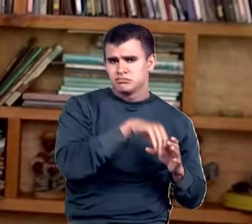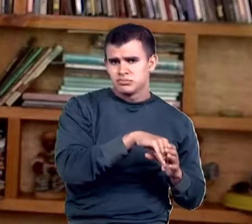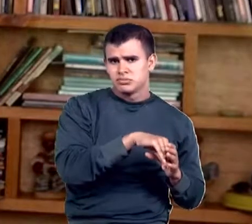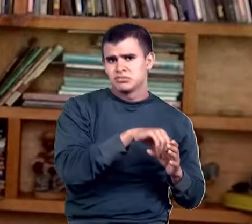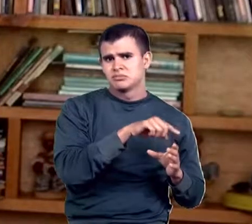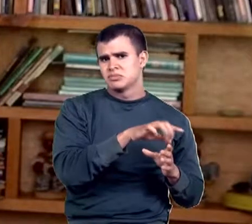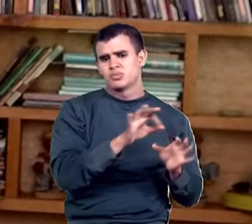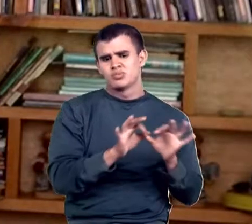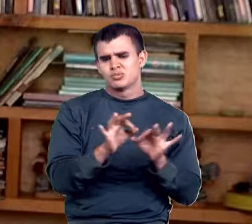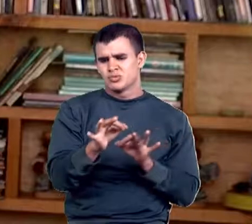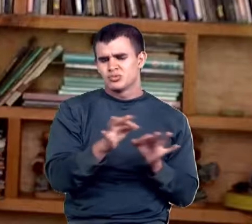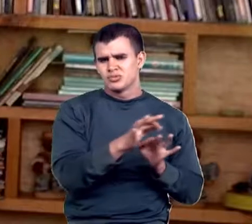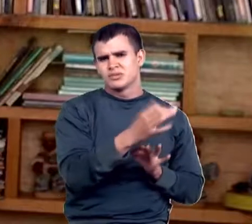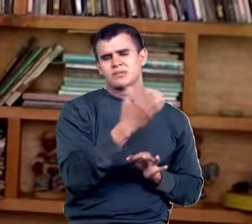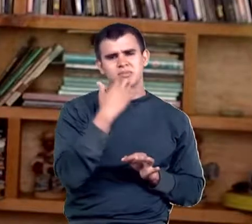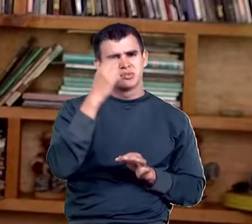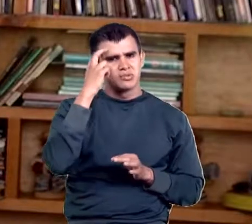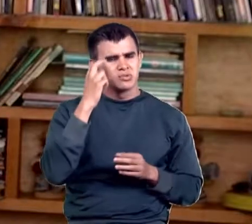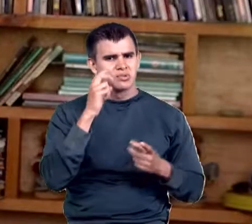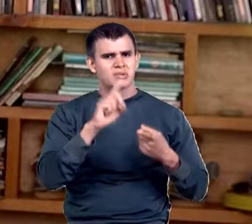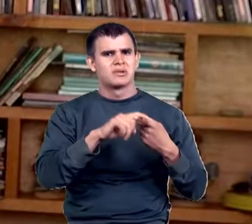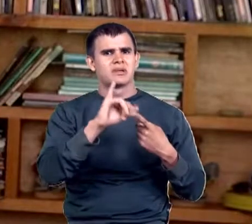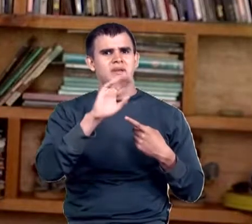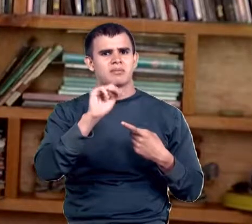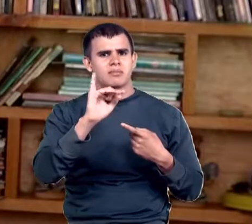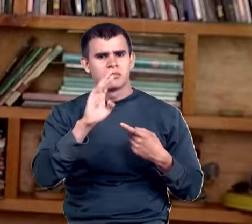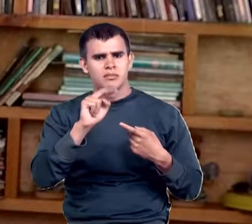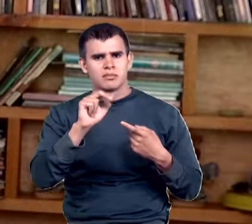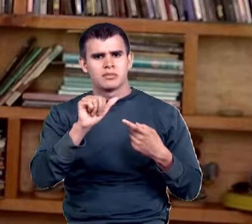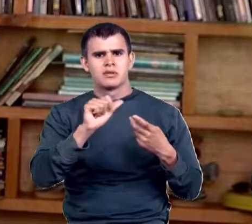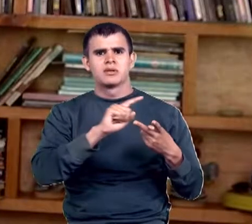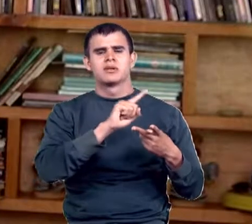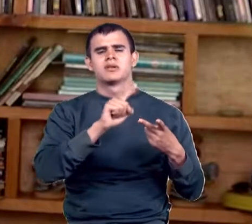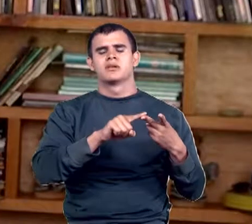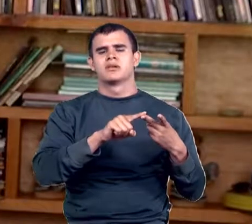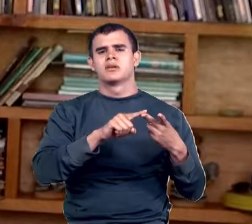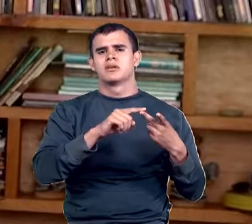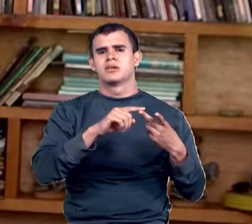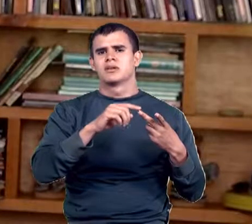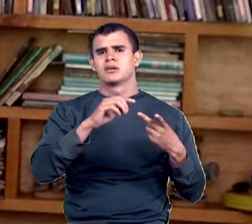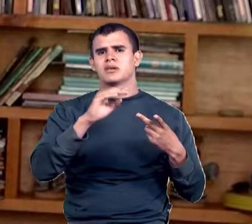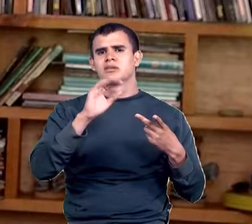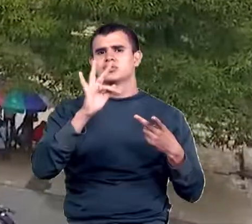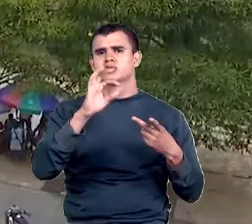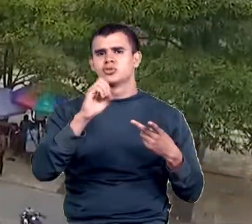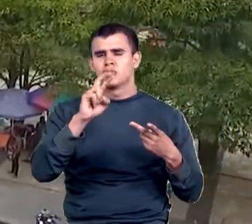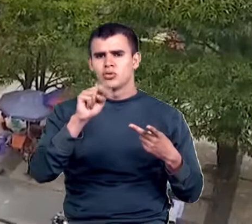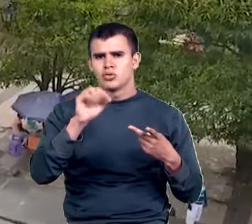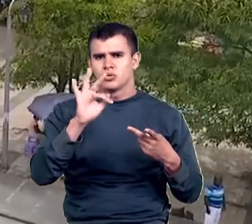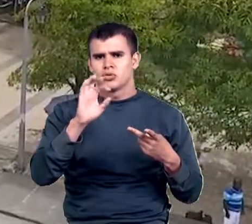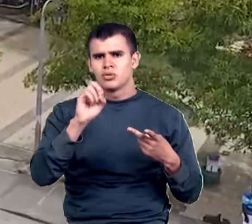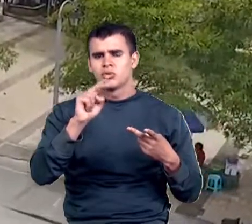viven dentro de los principales municipios de Chocó, como son Inmina, Condó, Totado, Quindó,